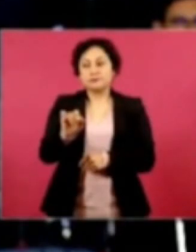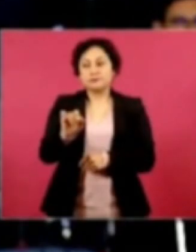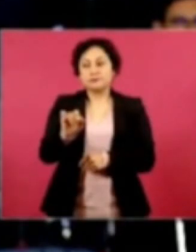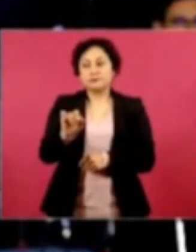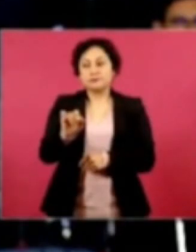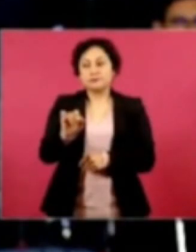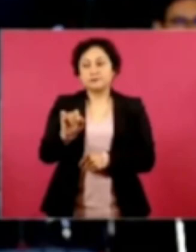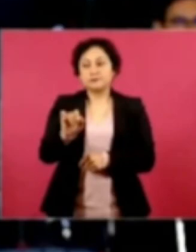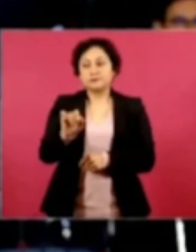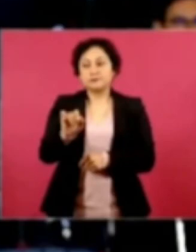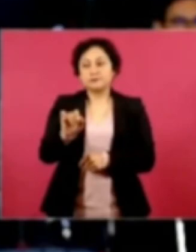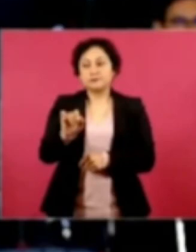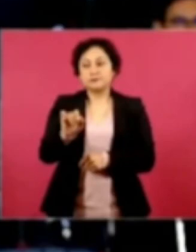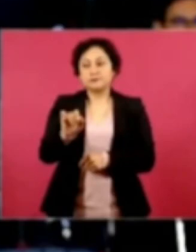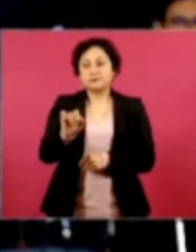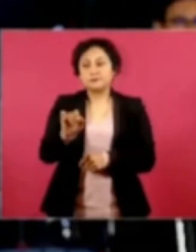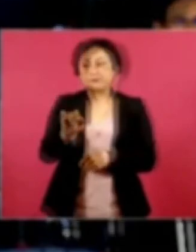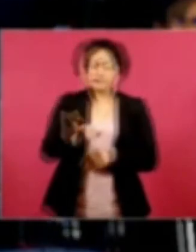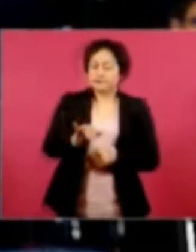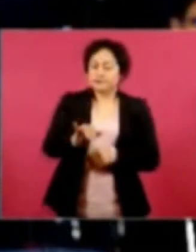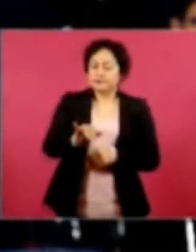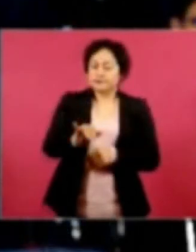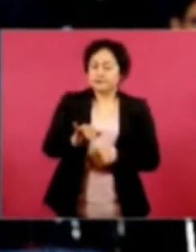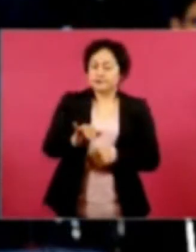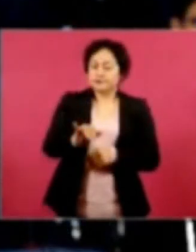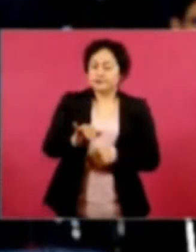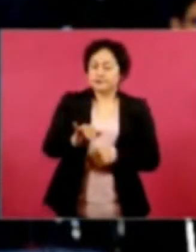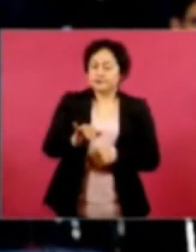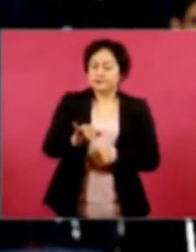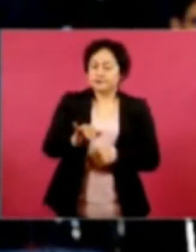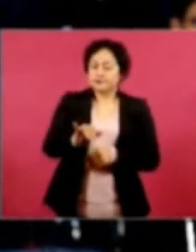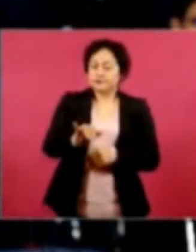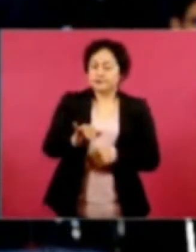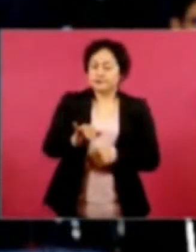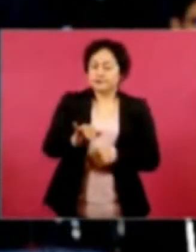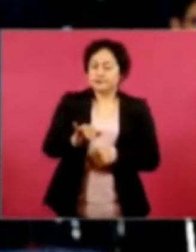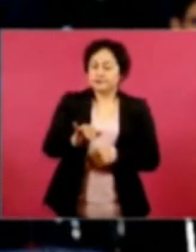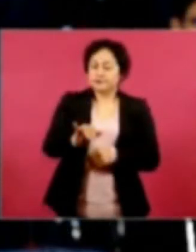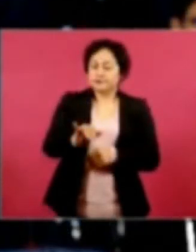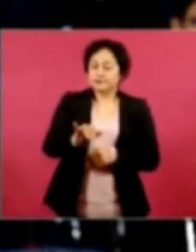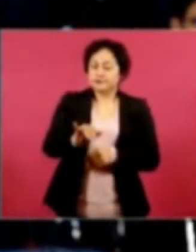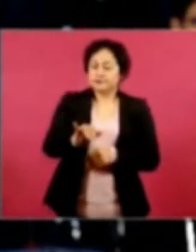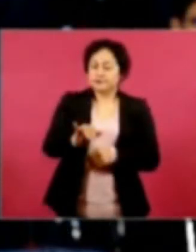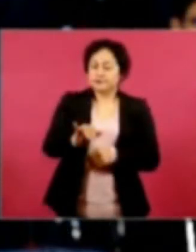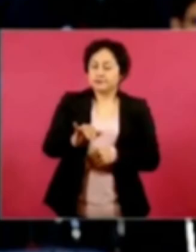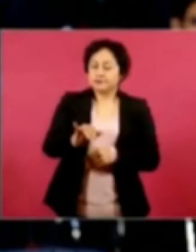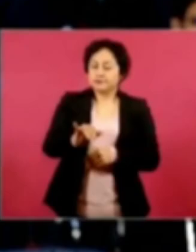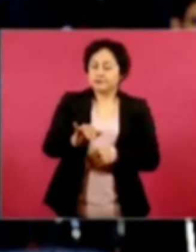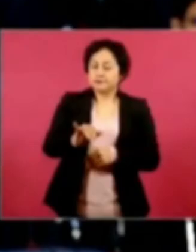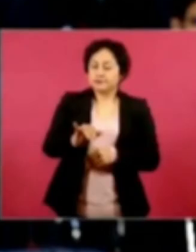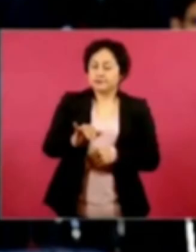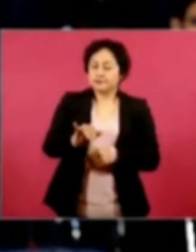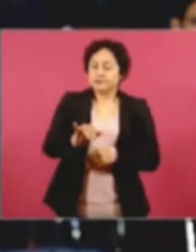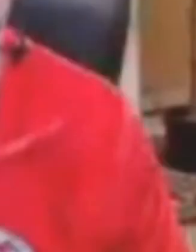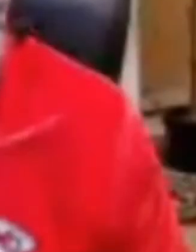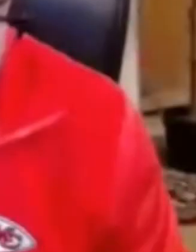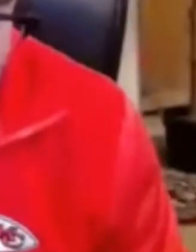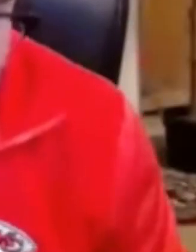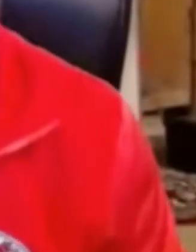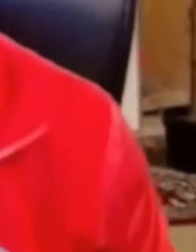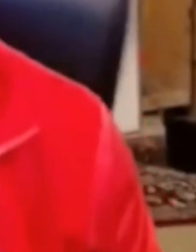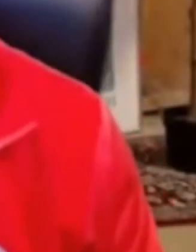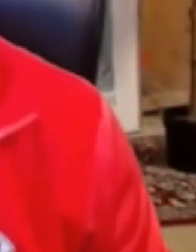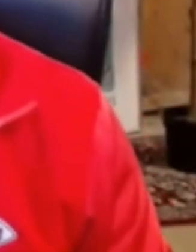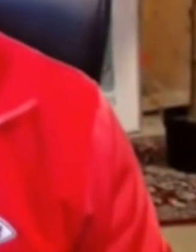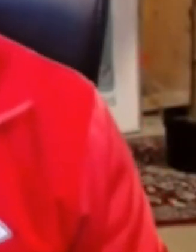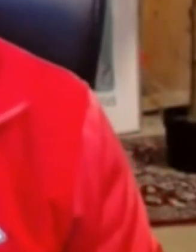disgustado, ¿sabes? Lo vi en otro tipo de términos, tal vez un poco más forzado, ¿no? Tal vez